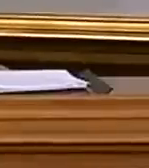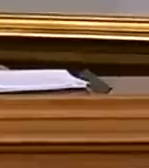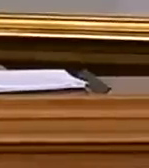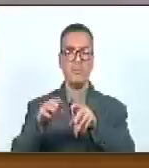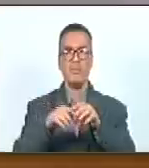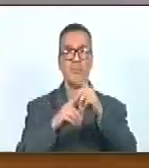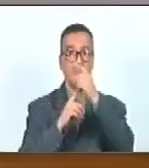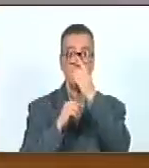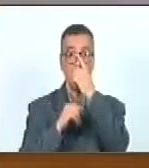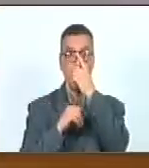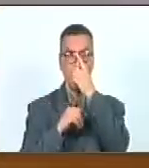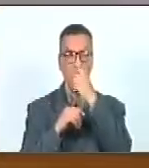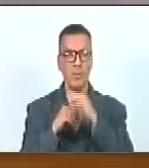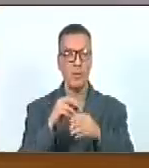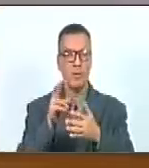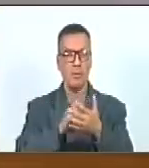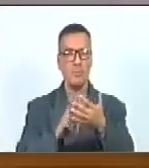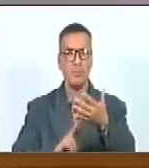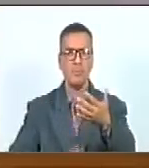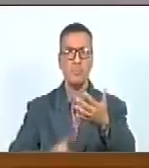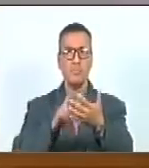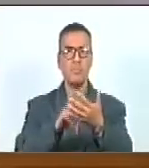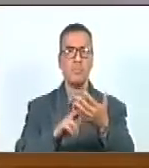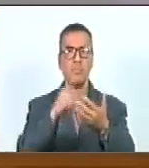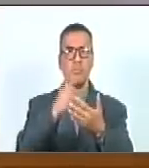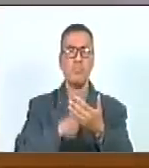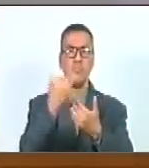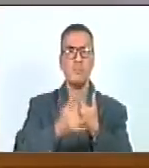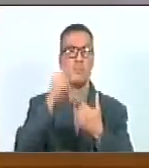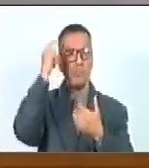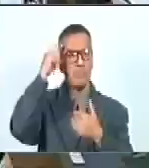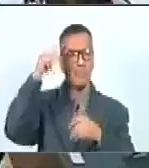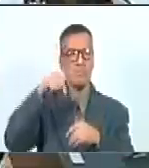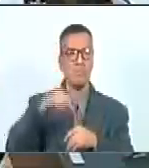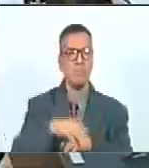Secretaria, sírvase leer el proyecto de orden del día de hoy.